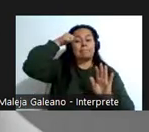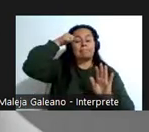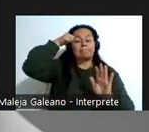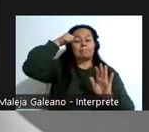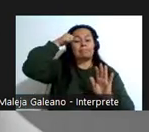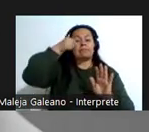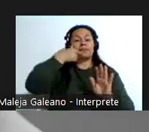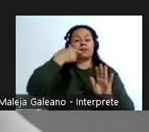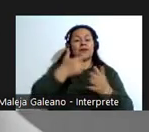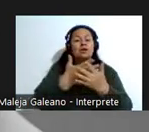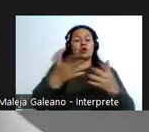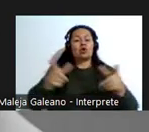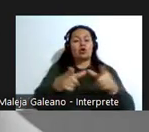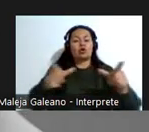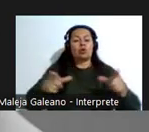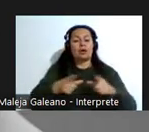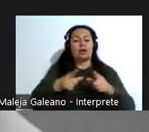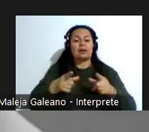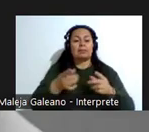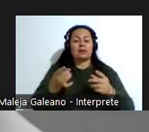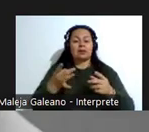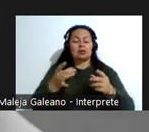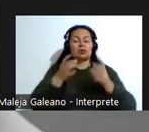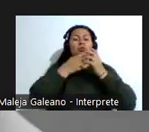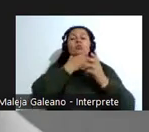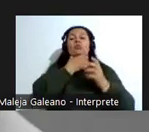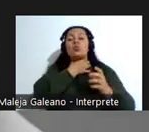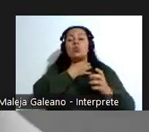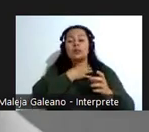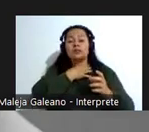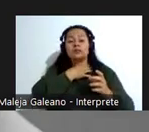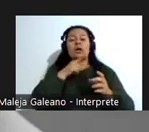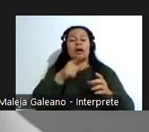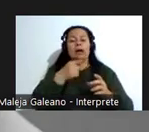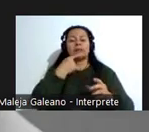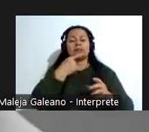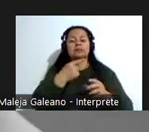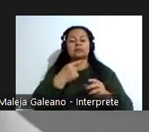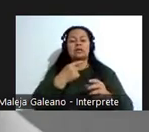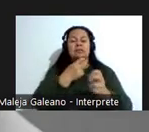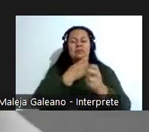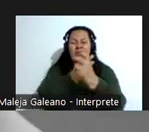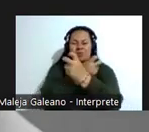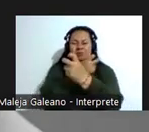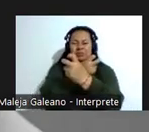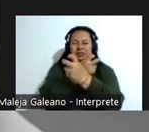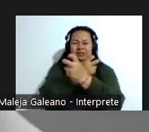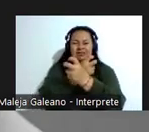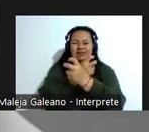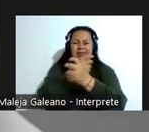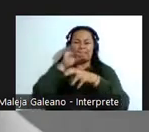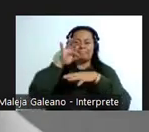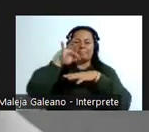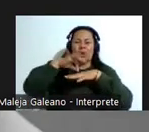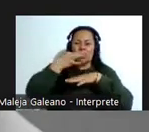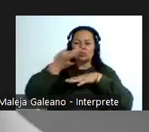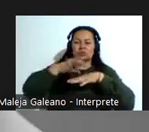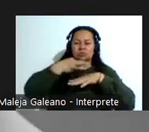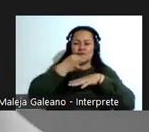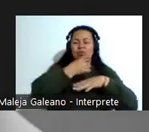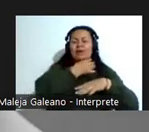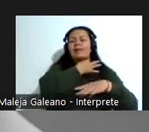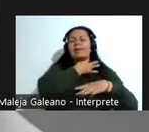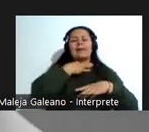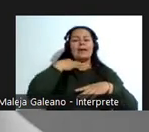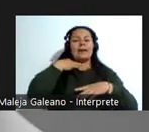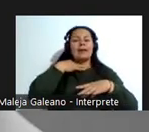que me dolía era el cuello? Y que lo que yo había puesto era como un alambre de púas, como un remiendo. Entonces eso quedó.